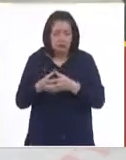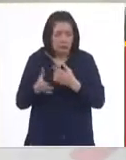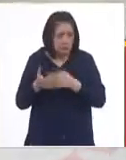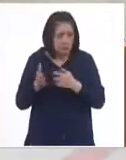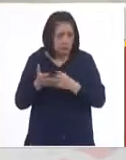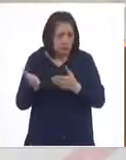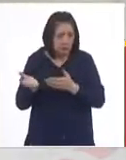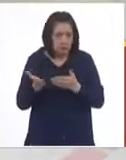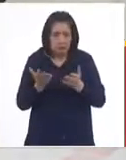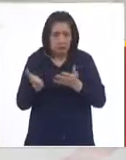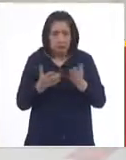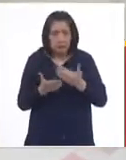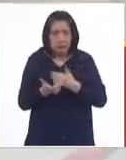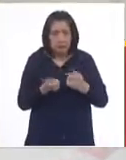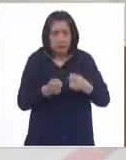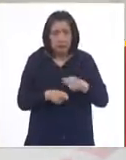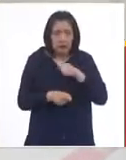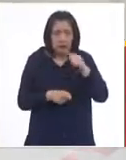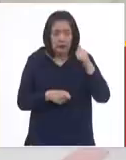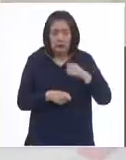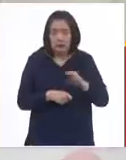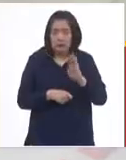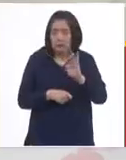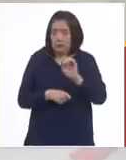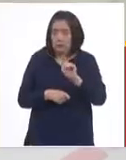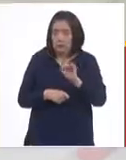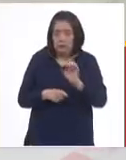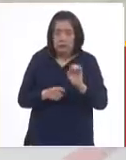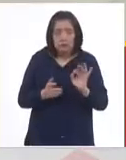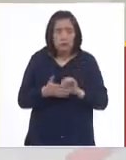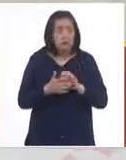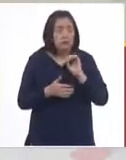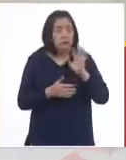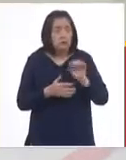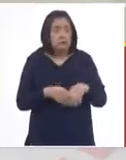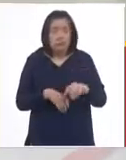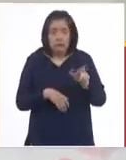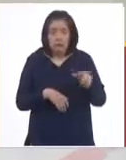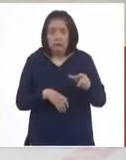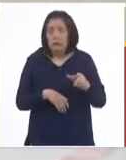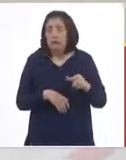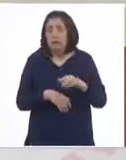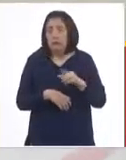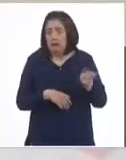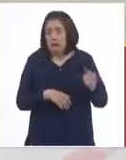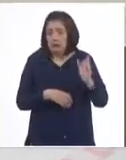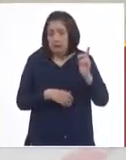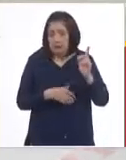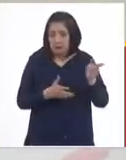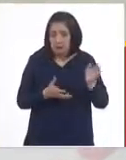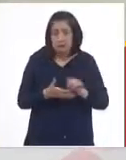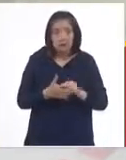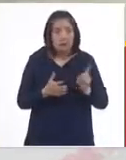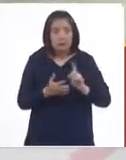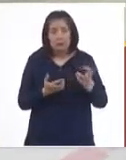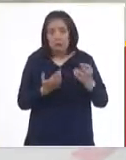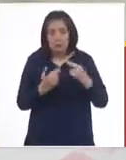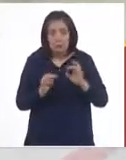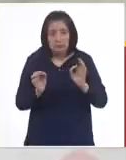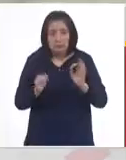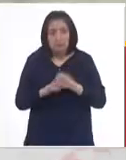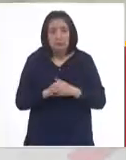transferencia, que el día de ayer pues la señora Betsy Chávez dijo que Dina Boluarte estaba encabezando, no nos quiso responder al